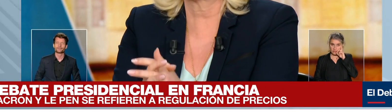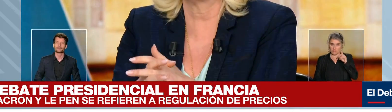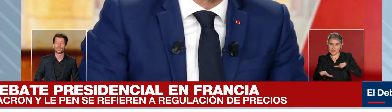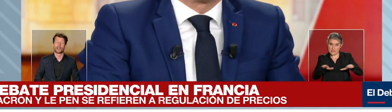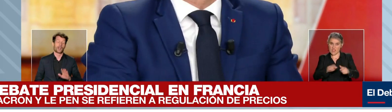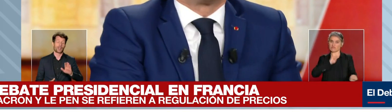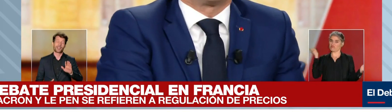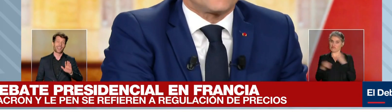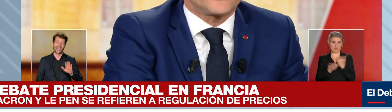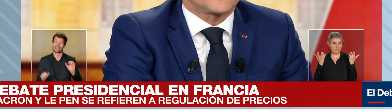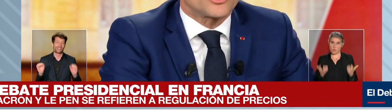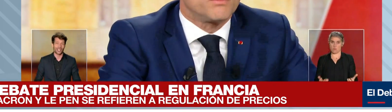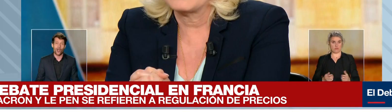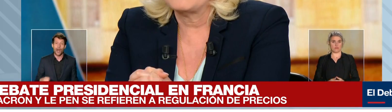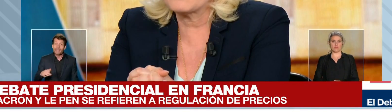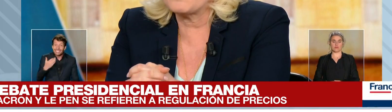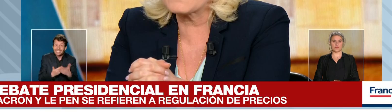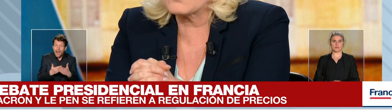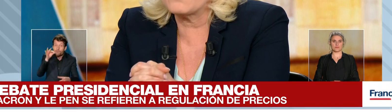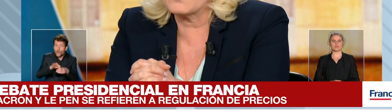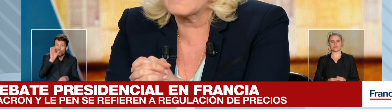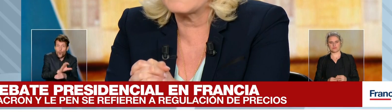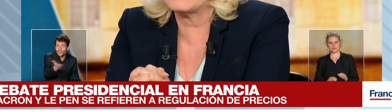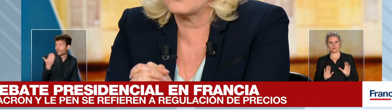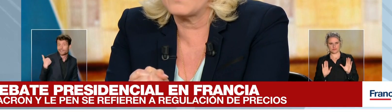sistema de fondo. Pero usted votó en contra del